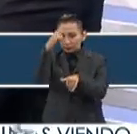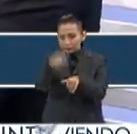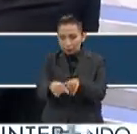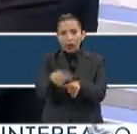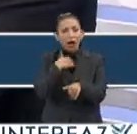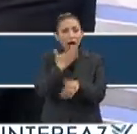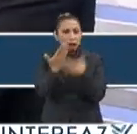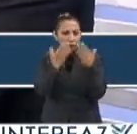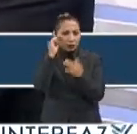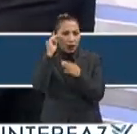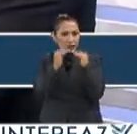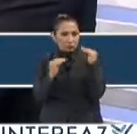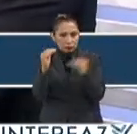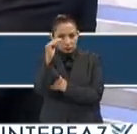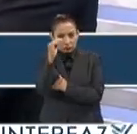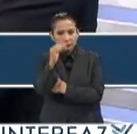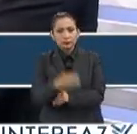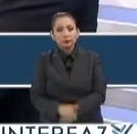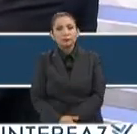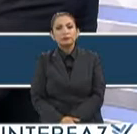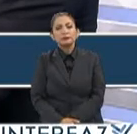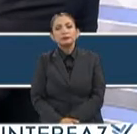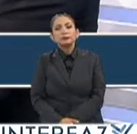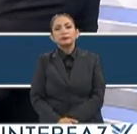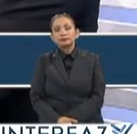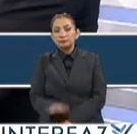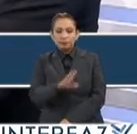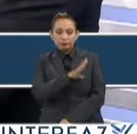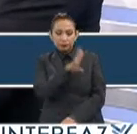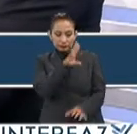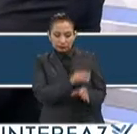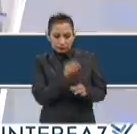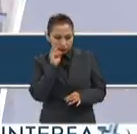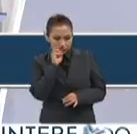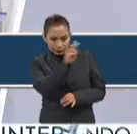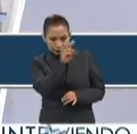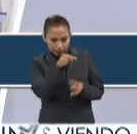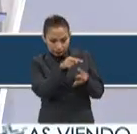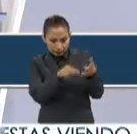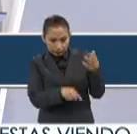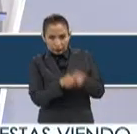comunes para que accedan a esta maestría? En términos generales,